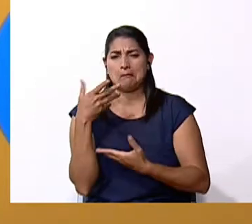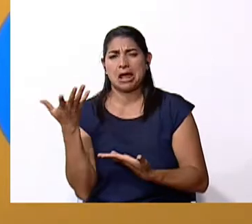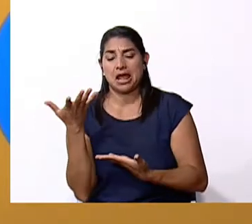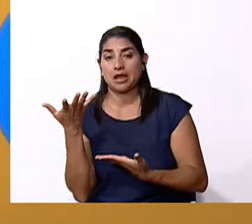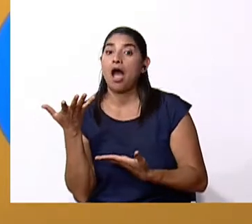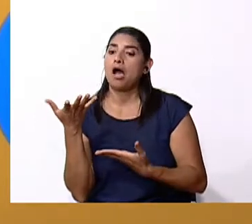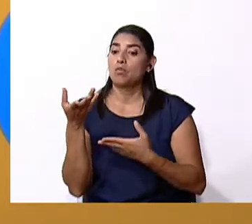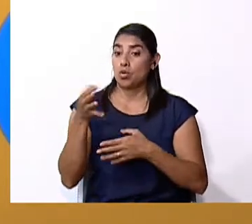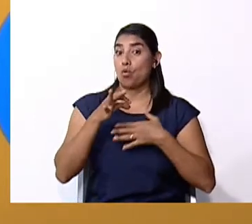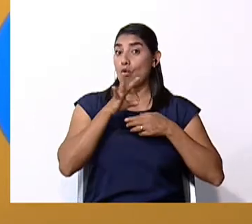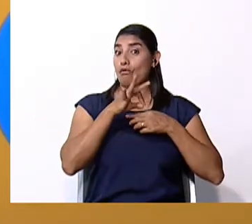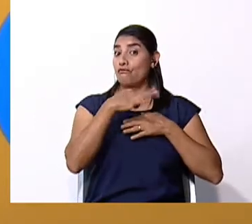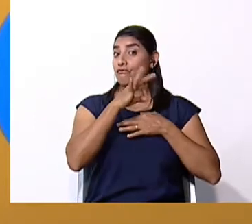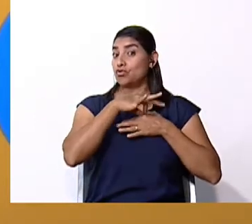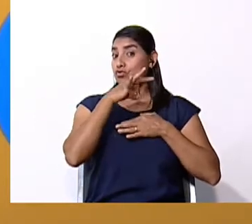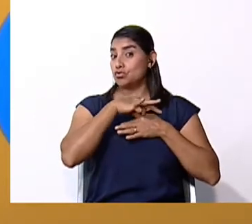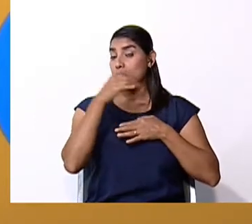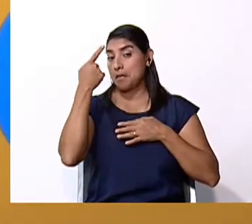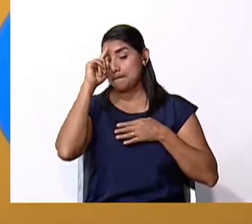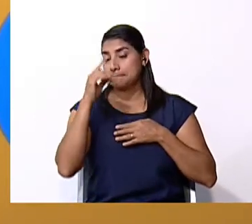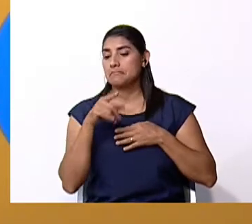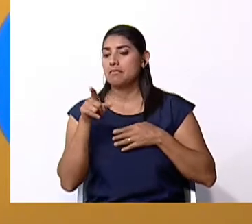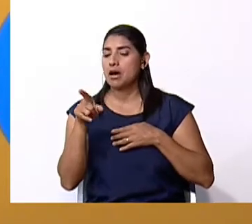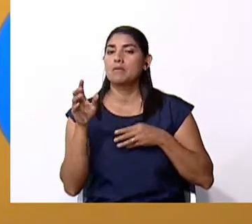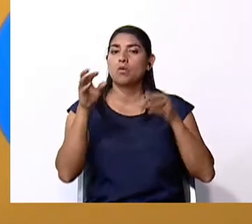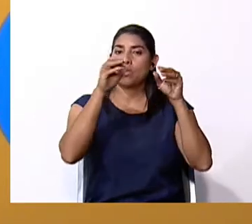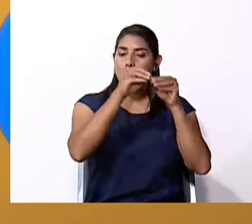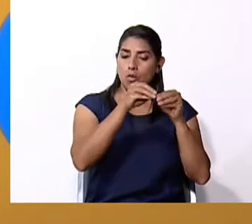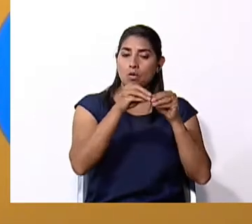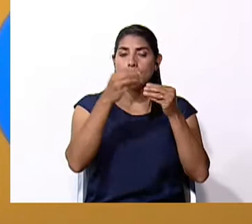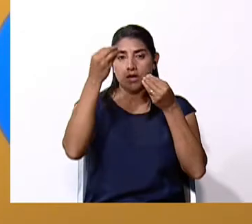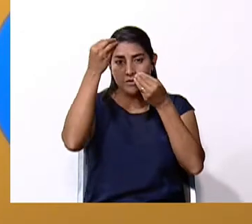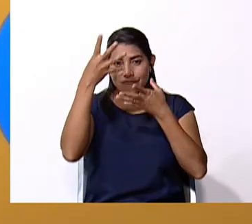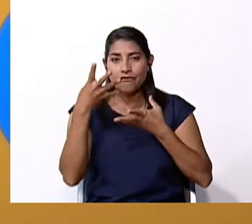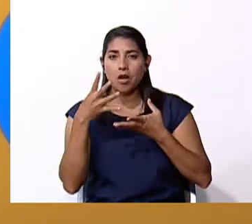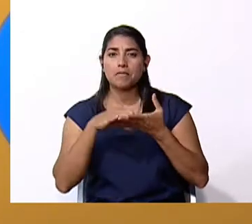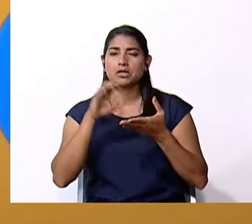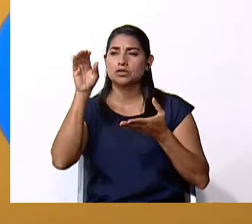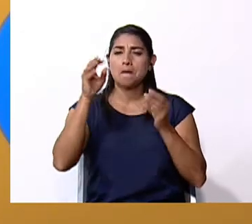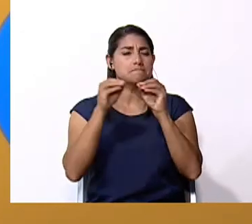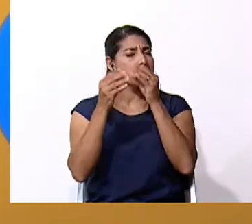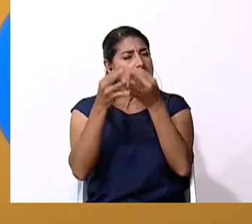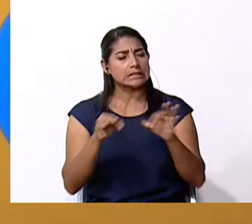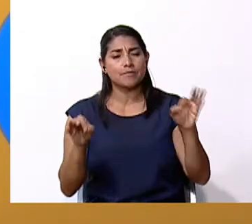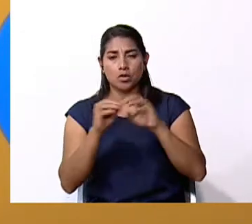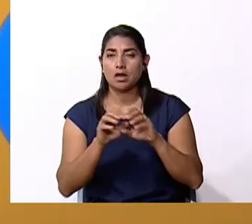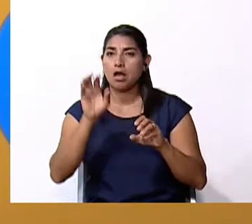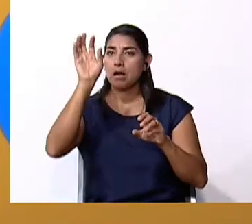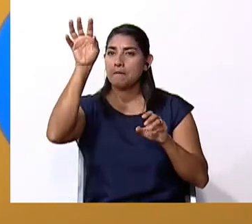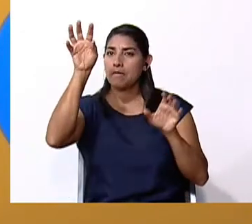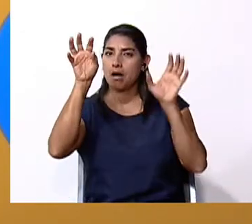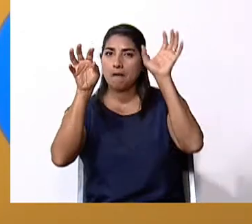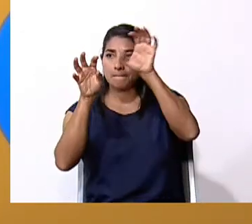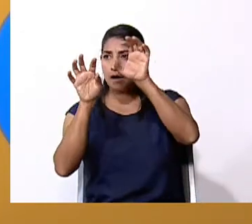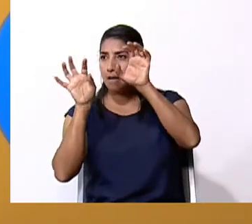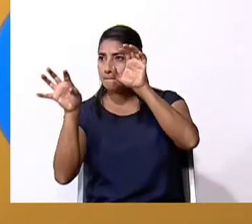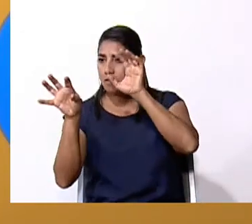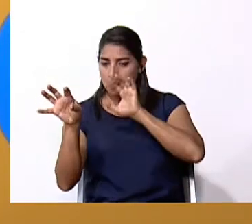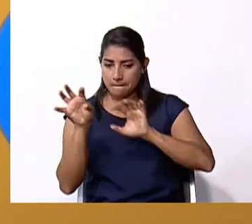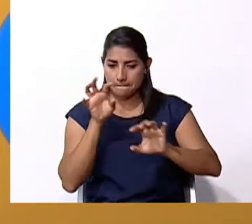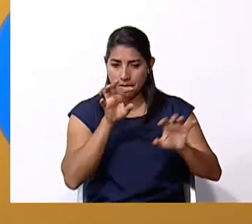son funcionales para ahí colocar las partes más importantes de un